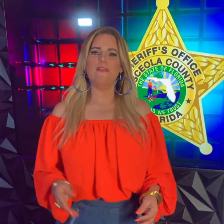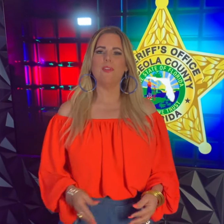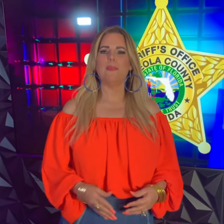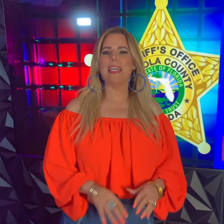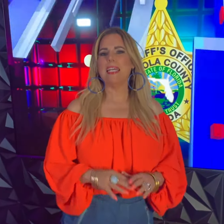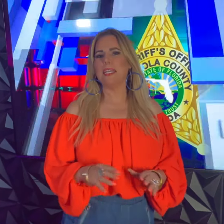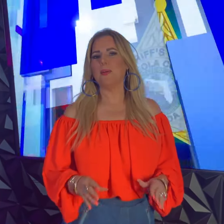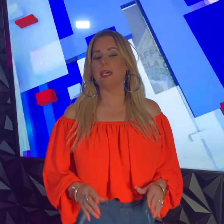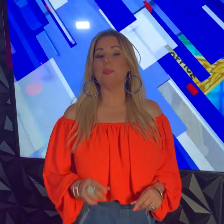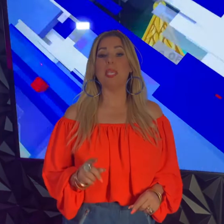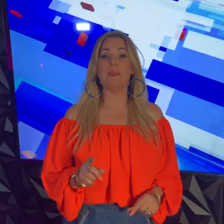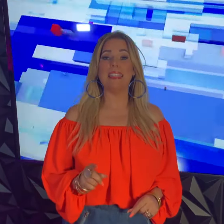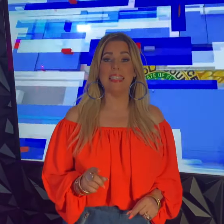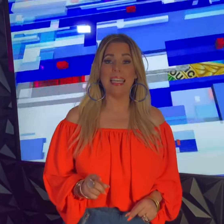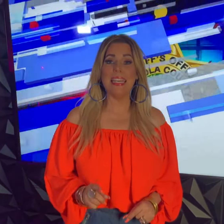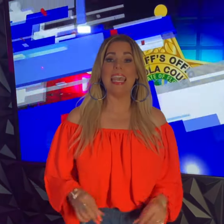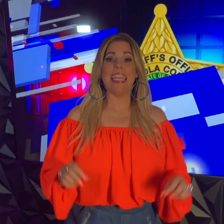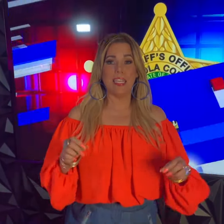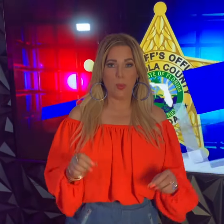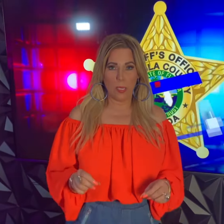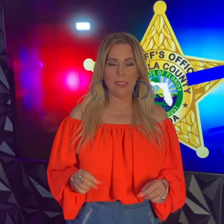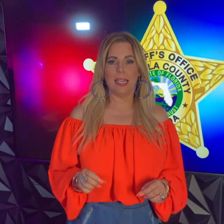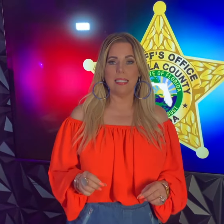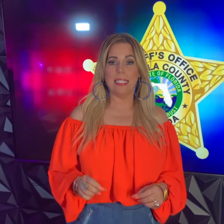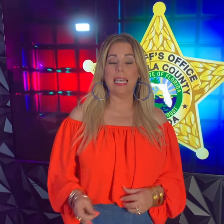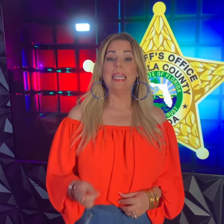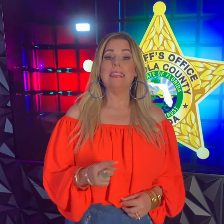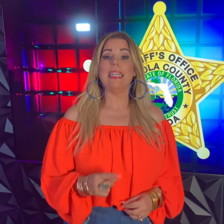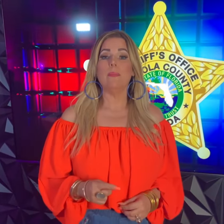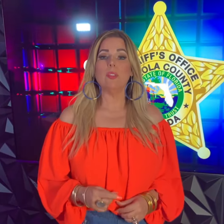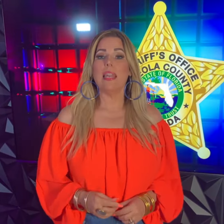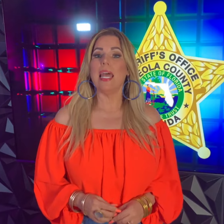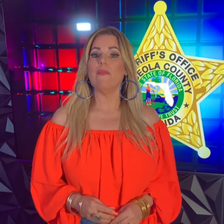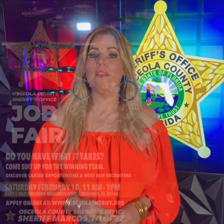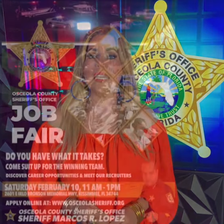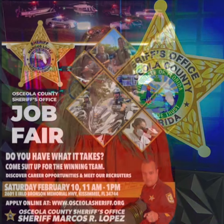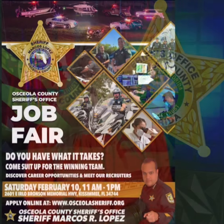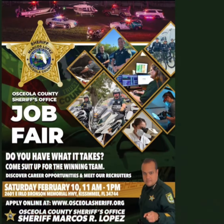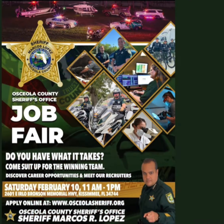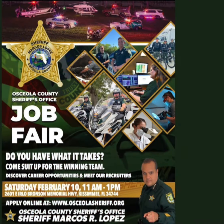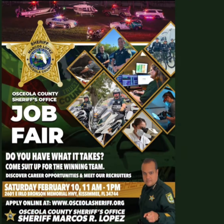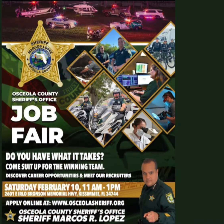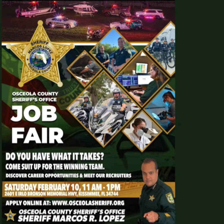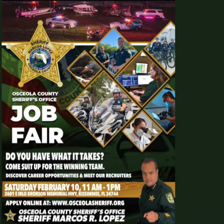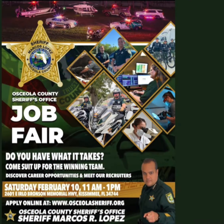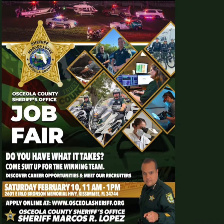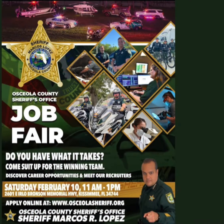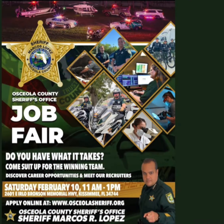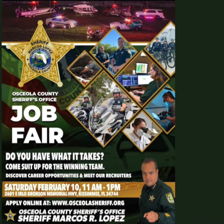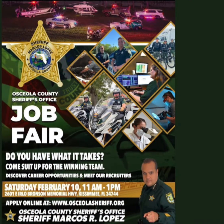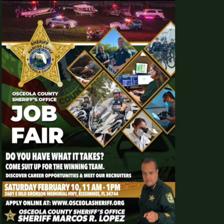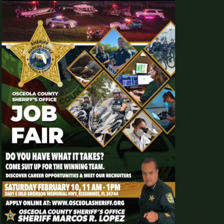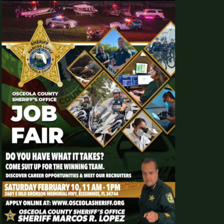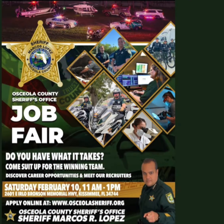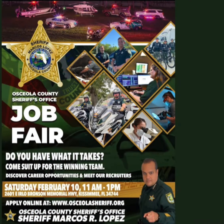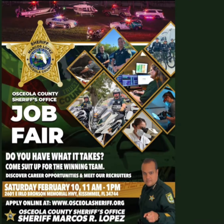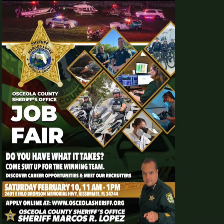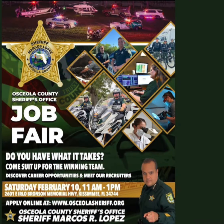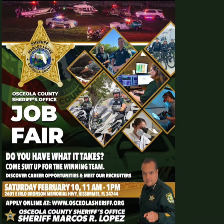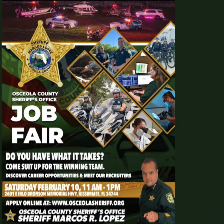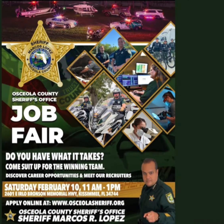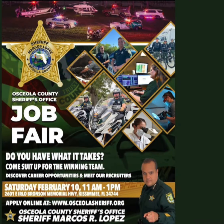igual forma les recordamos que mañana en nuestra casita tenemos la Feria de Empleos. Ahí tienen ustedes